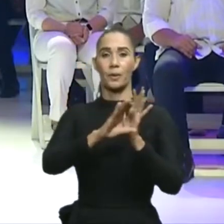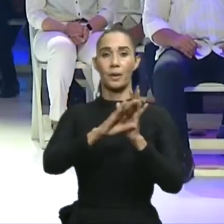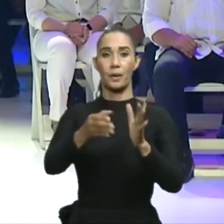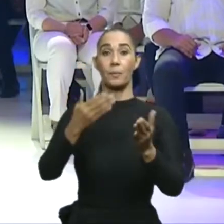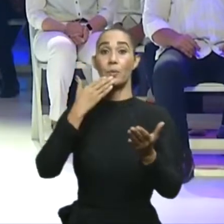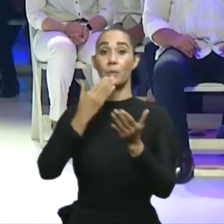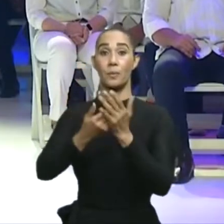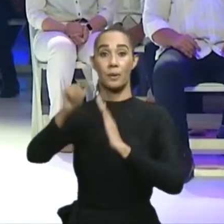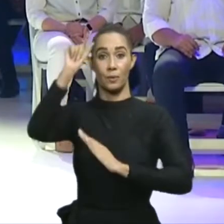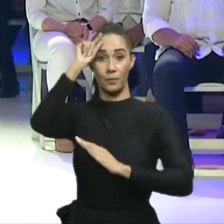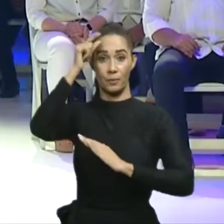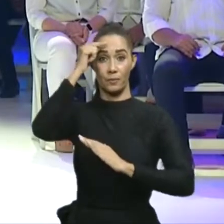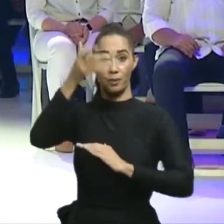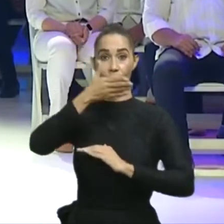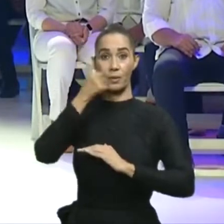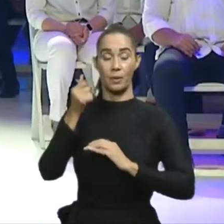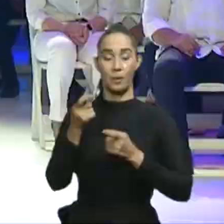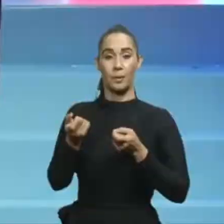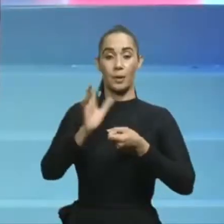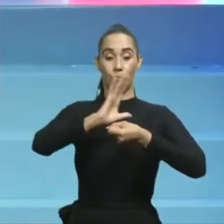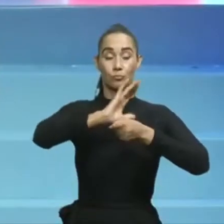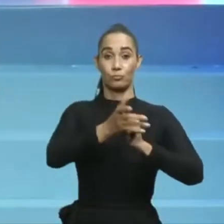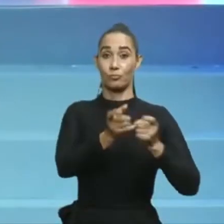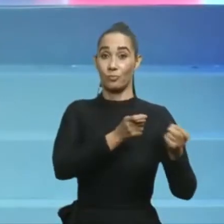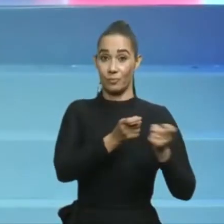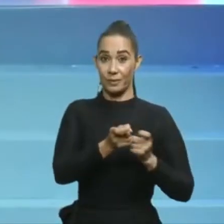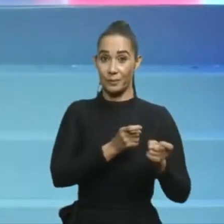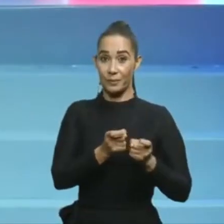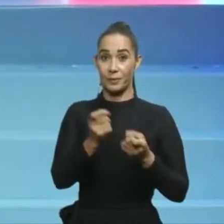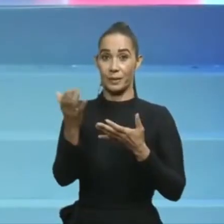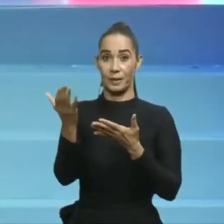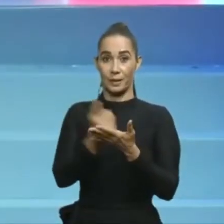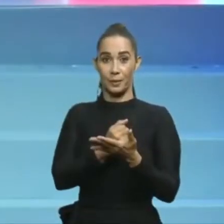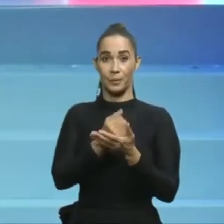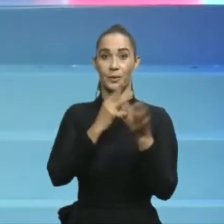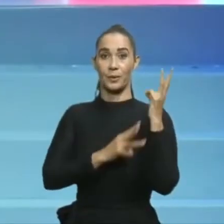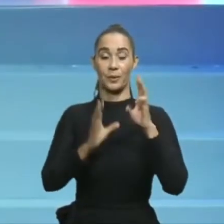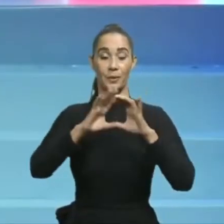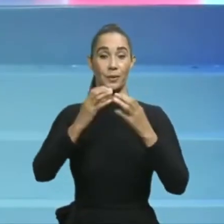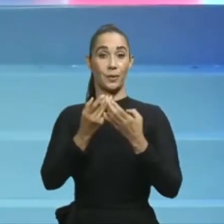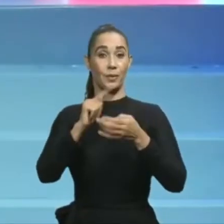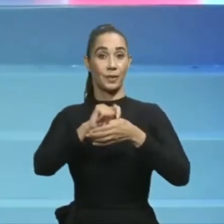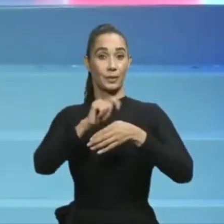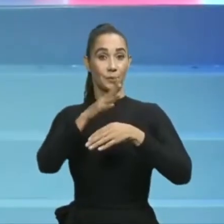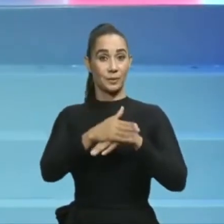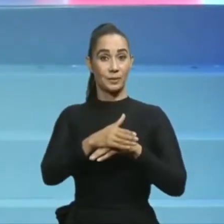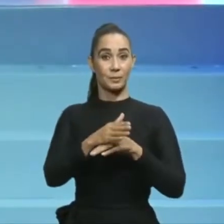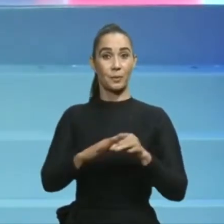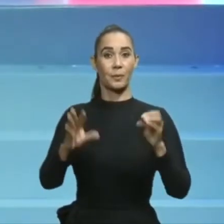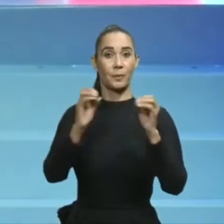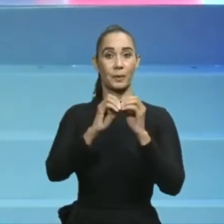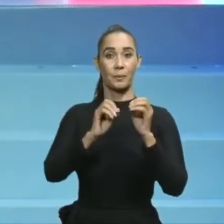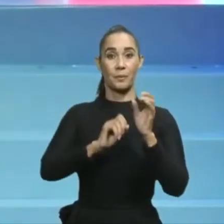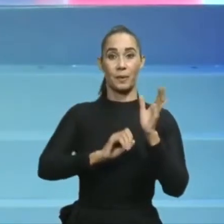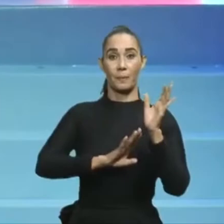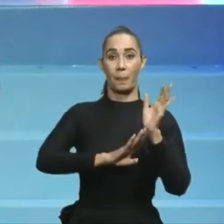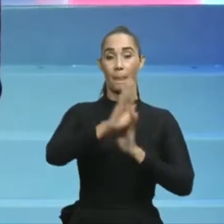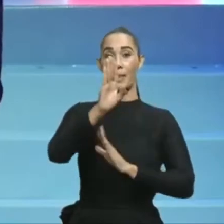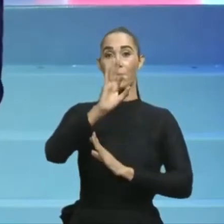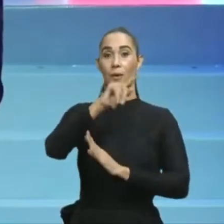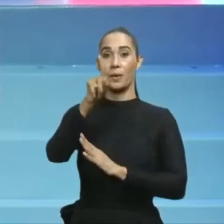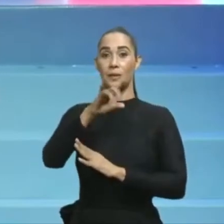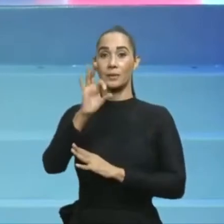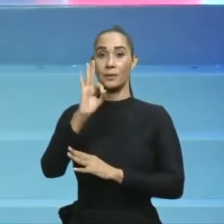buen gobierno del mejor manejo del cob y de la mayor recuperación mundial del turismo del mayor avance de las zonas francas del